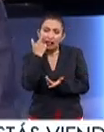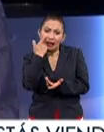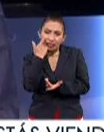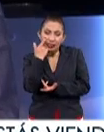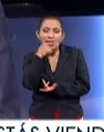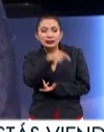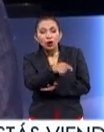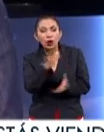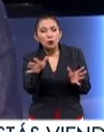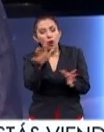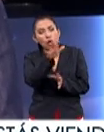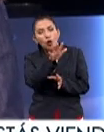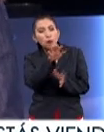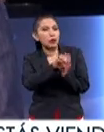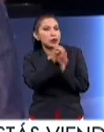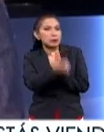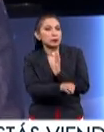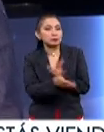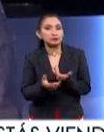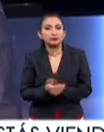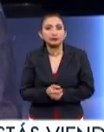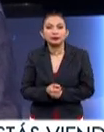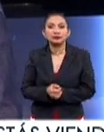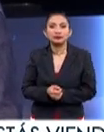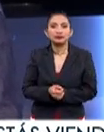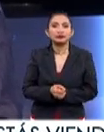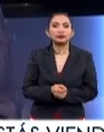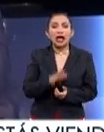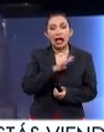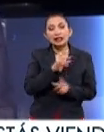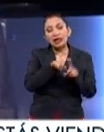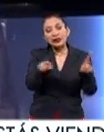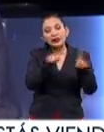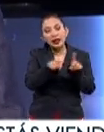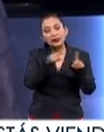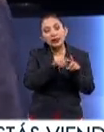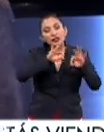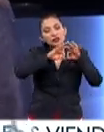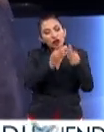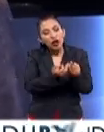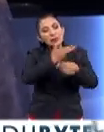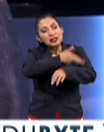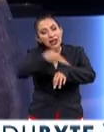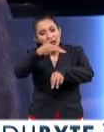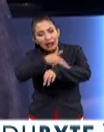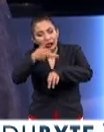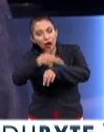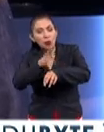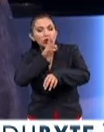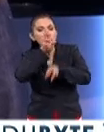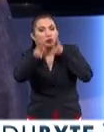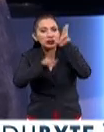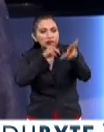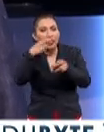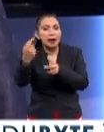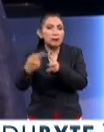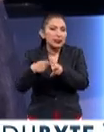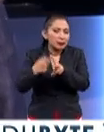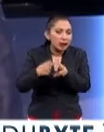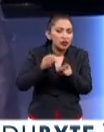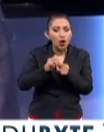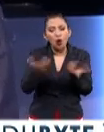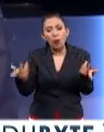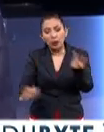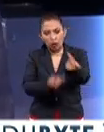haya ese tipo de espacios, por ejemplo, que haya distintos procedimientos de resolución, que se hagan preguntas que